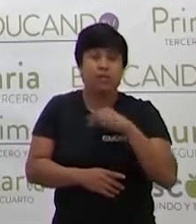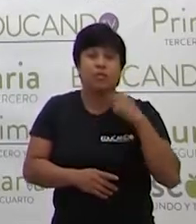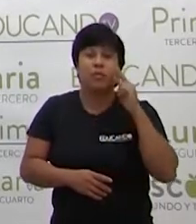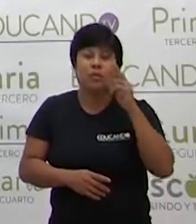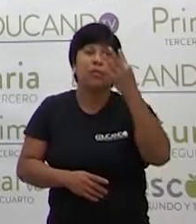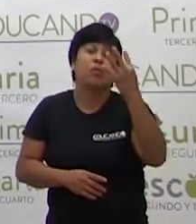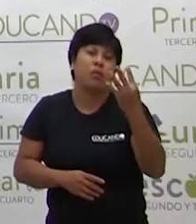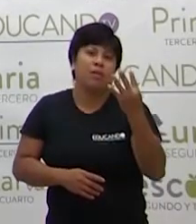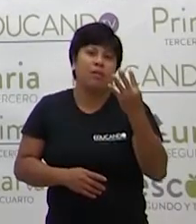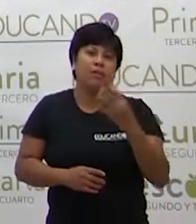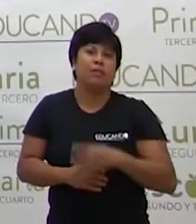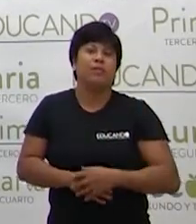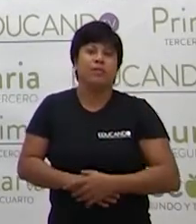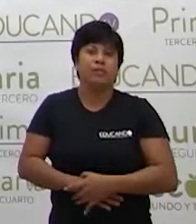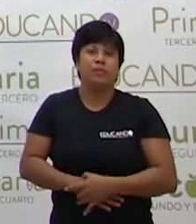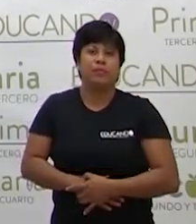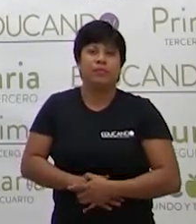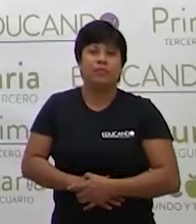es el 4.